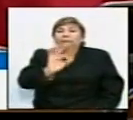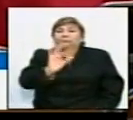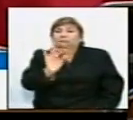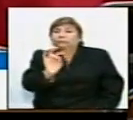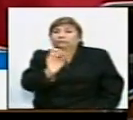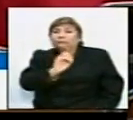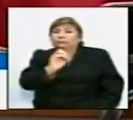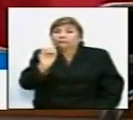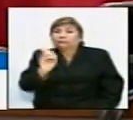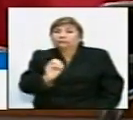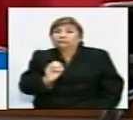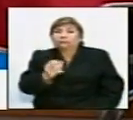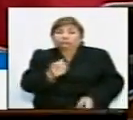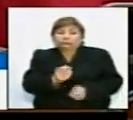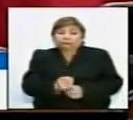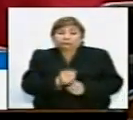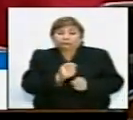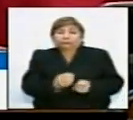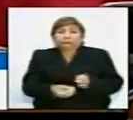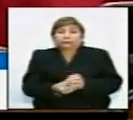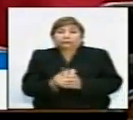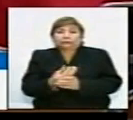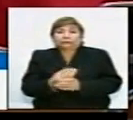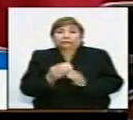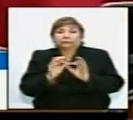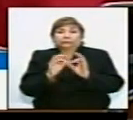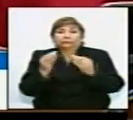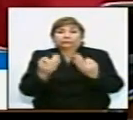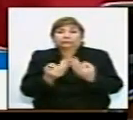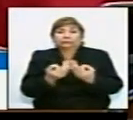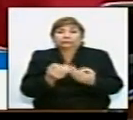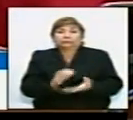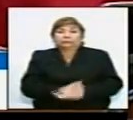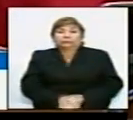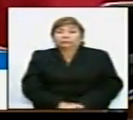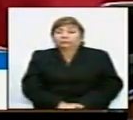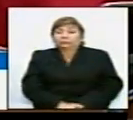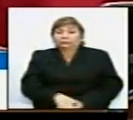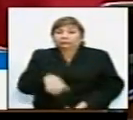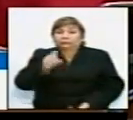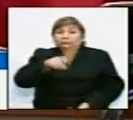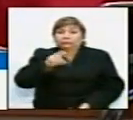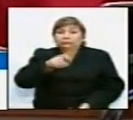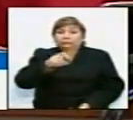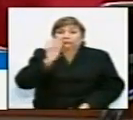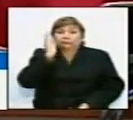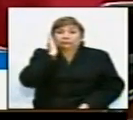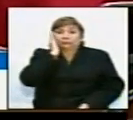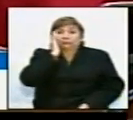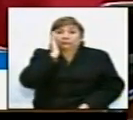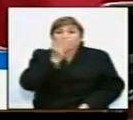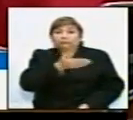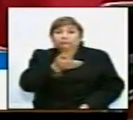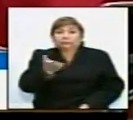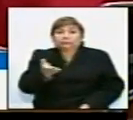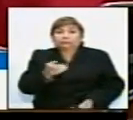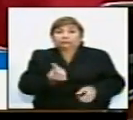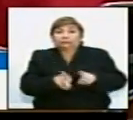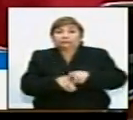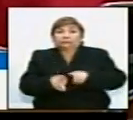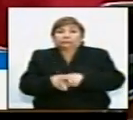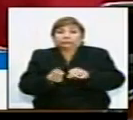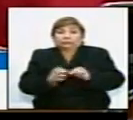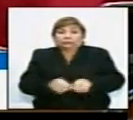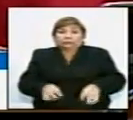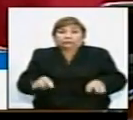97% son agricultores de la agricultura familiar y necesitamos saber también una cosa